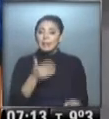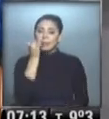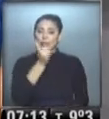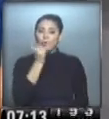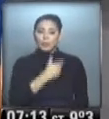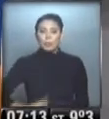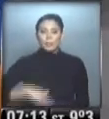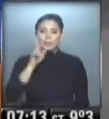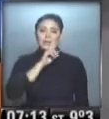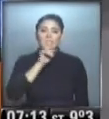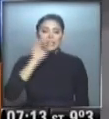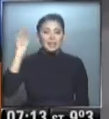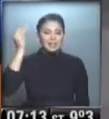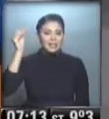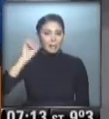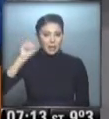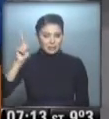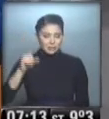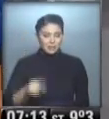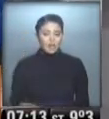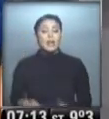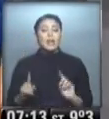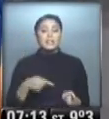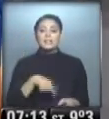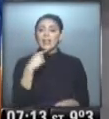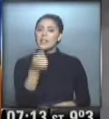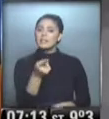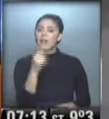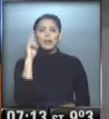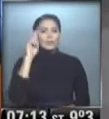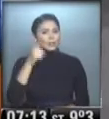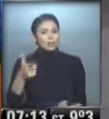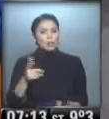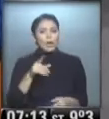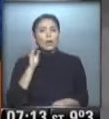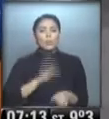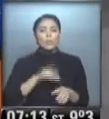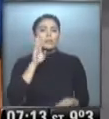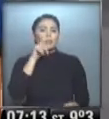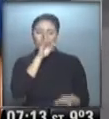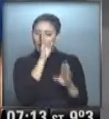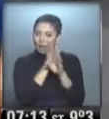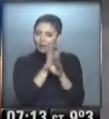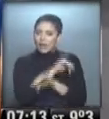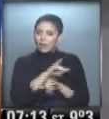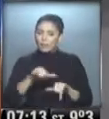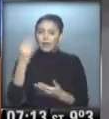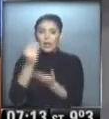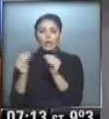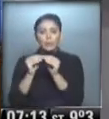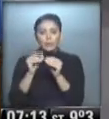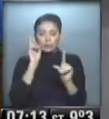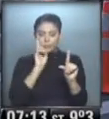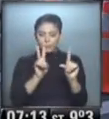la presidenta de brasil dilma rousseff quien calificó de falta de respeto el espionaje por parte de eeuu el informe de los enviados de